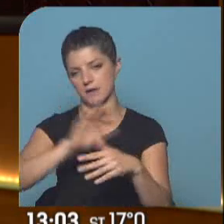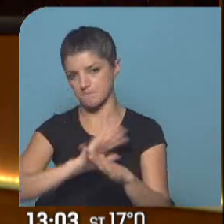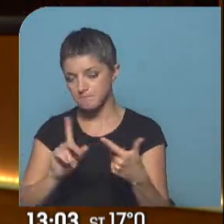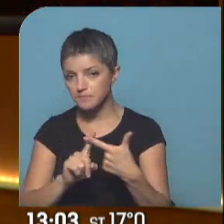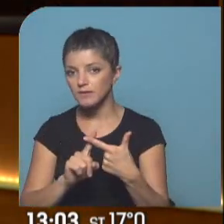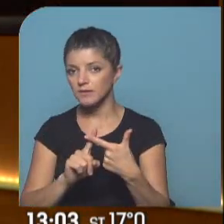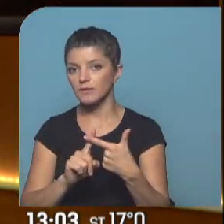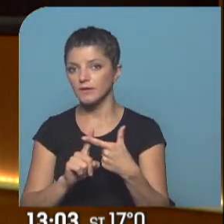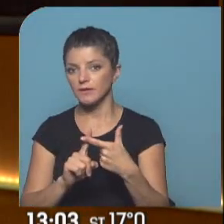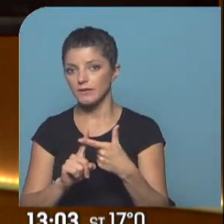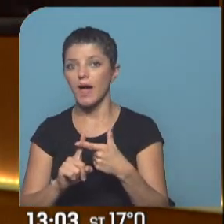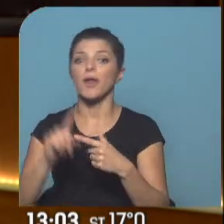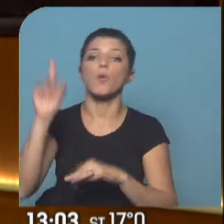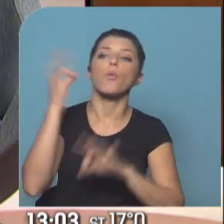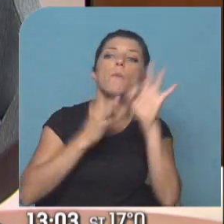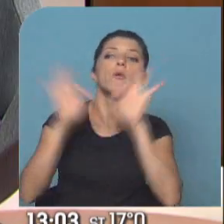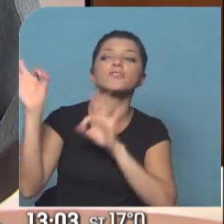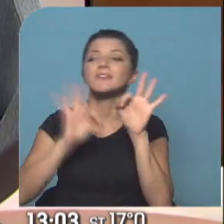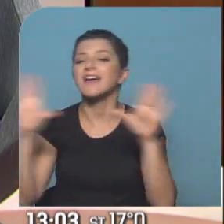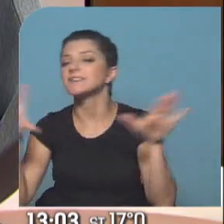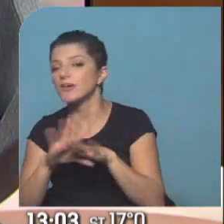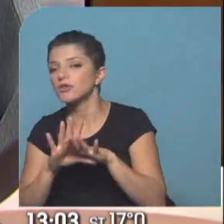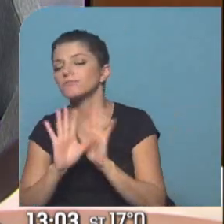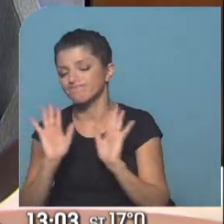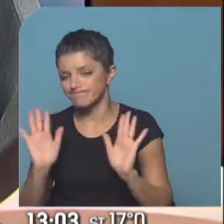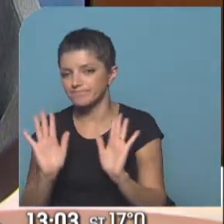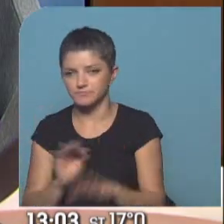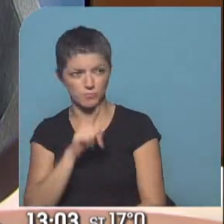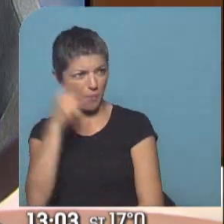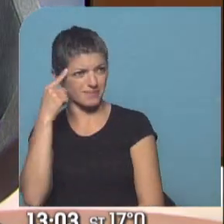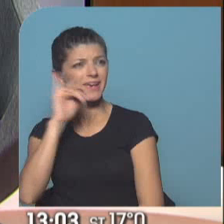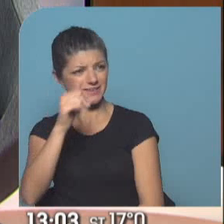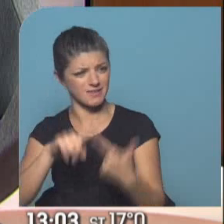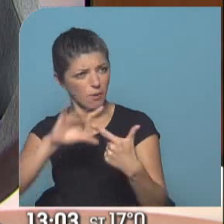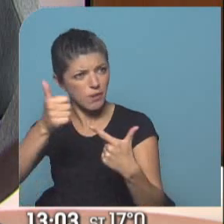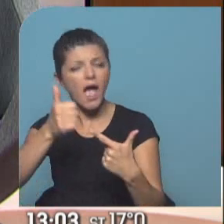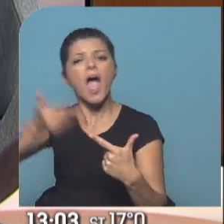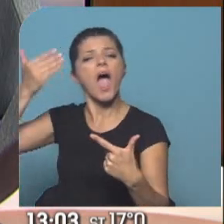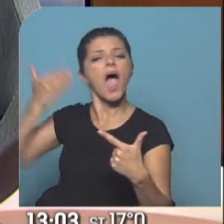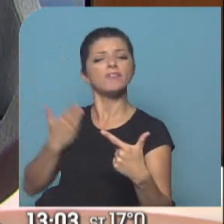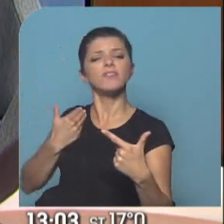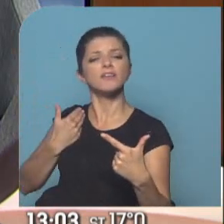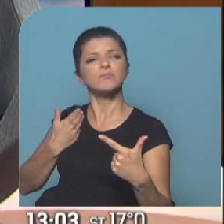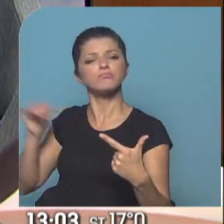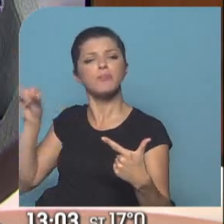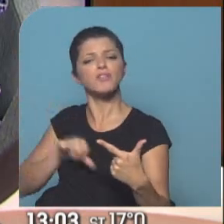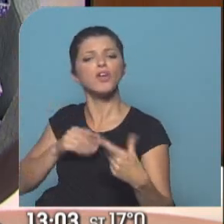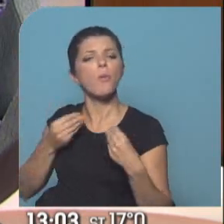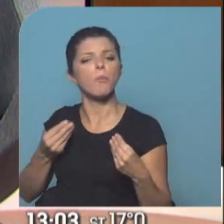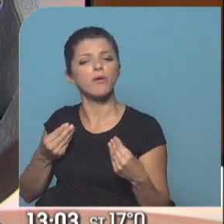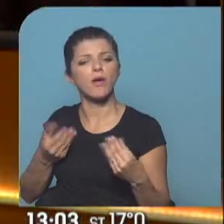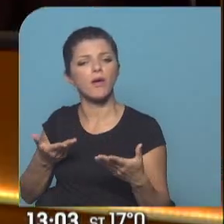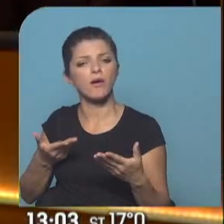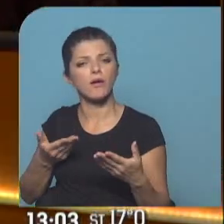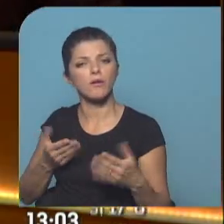la discusión. La pregunta ahora sería entonces, si vos pensás que ahora sí se gana, ¿por qué no se ganó antes? ¿Qué cambió?